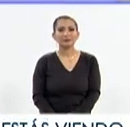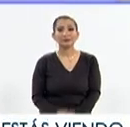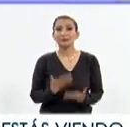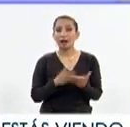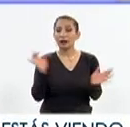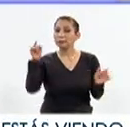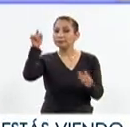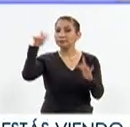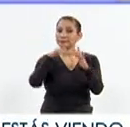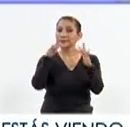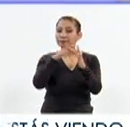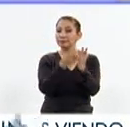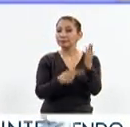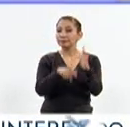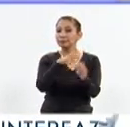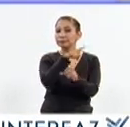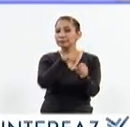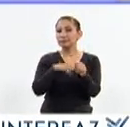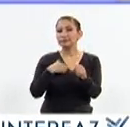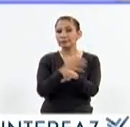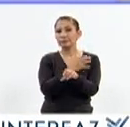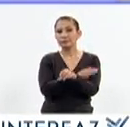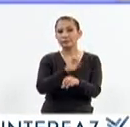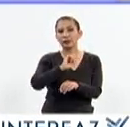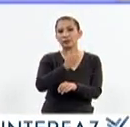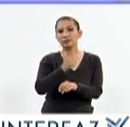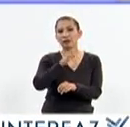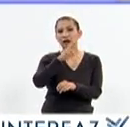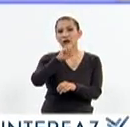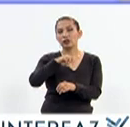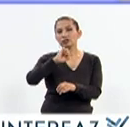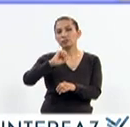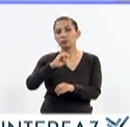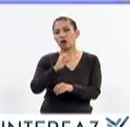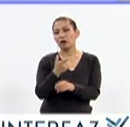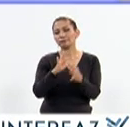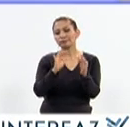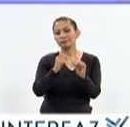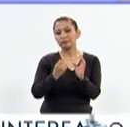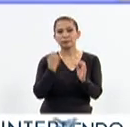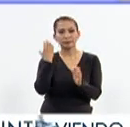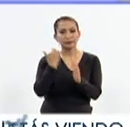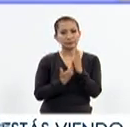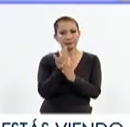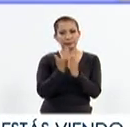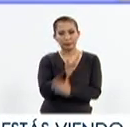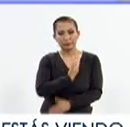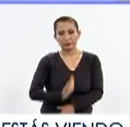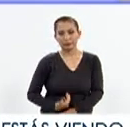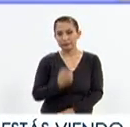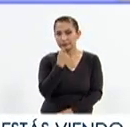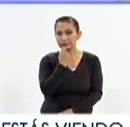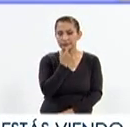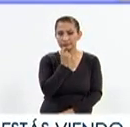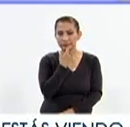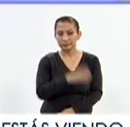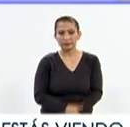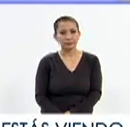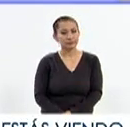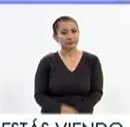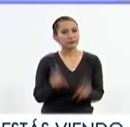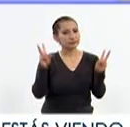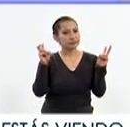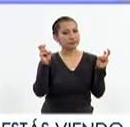Y ahora nos enlazamos hasta Palacio Nacional con mi compañera Sharon Smoke, y nos tiene los detalles de la conferencia de esta mañana del presidente Andrés Manuel López